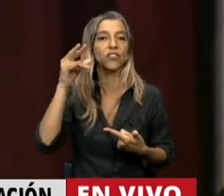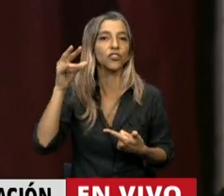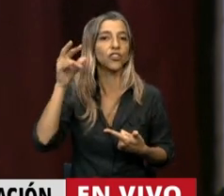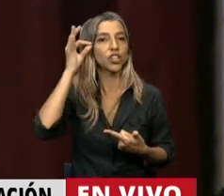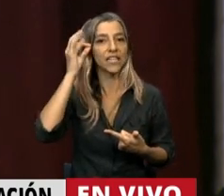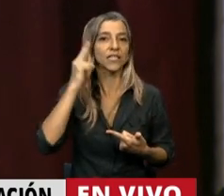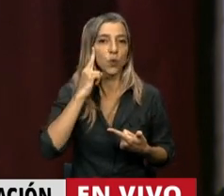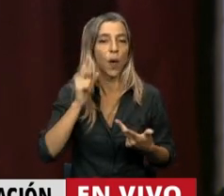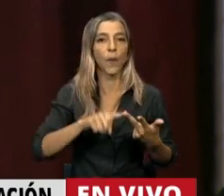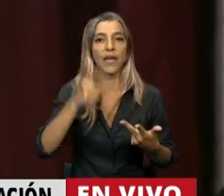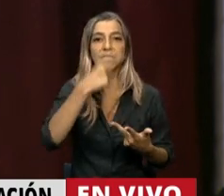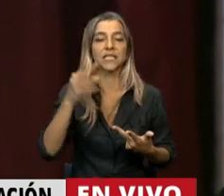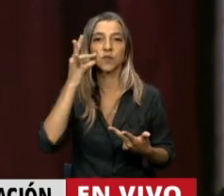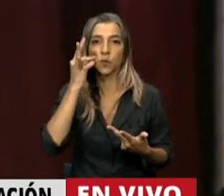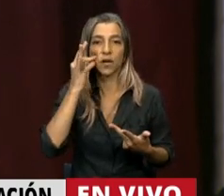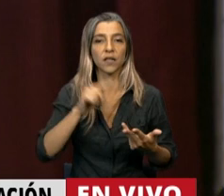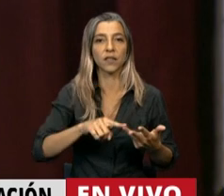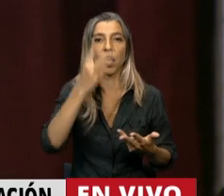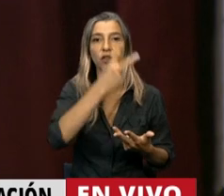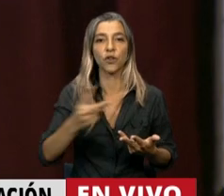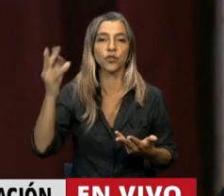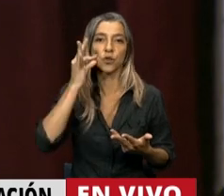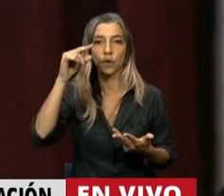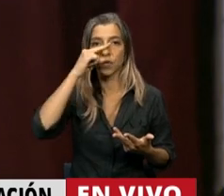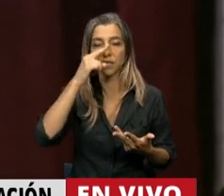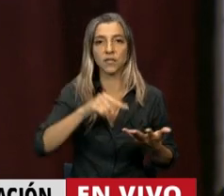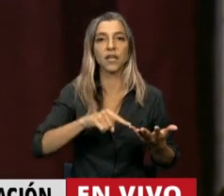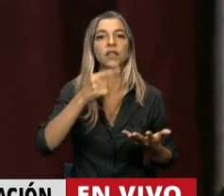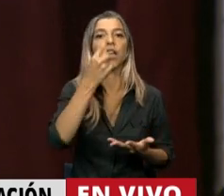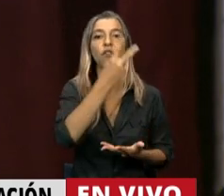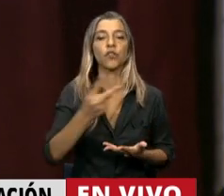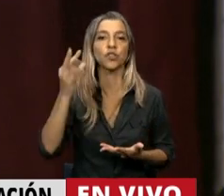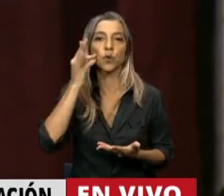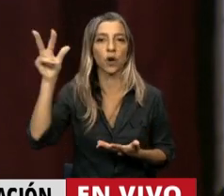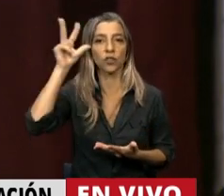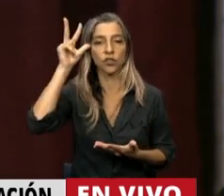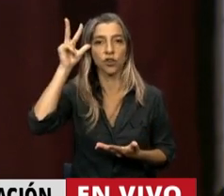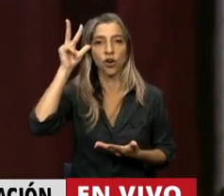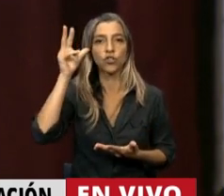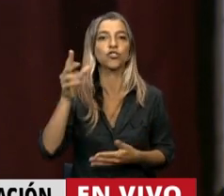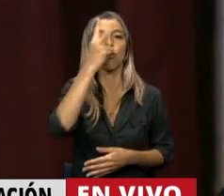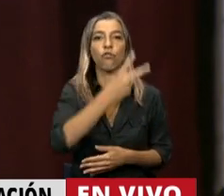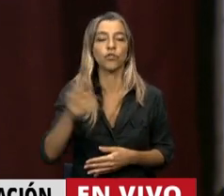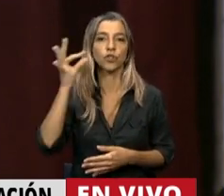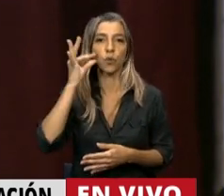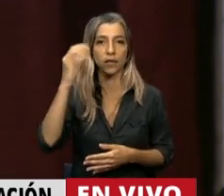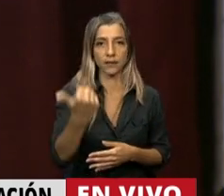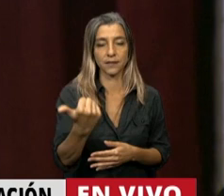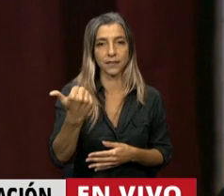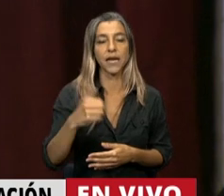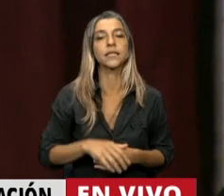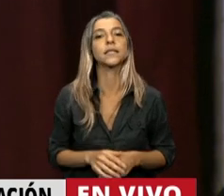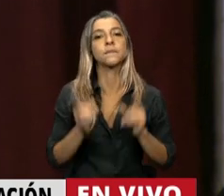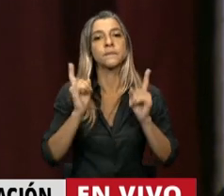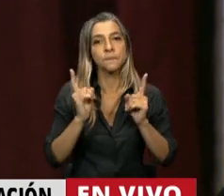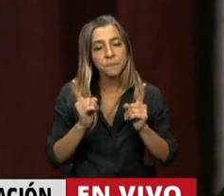139, 140, 247, 248 y 246, conforme